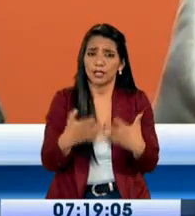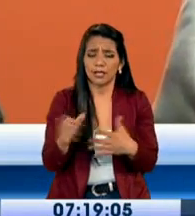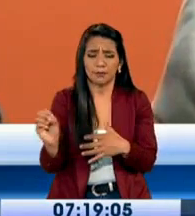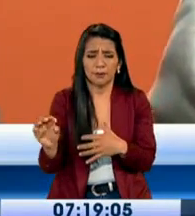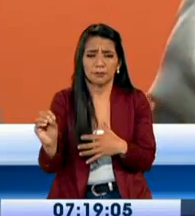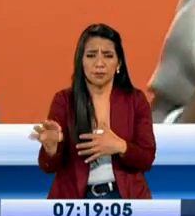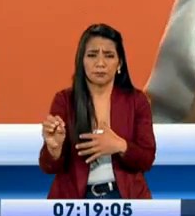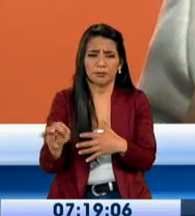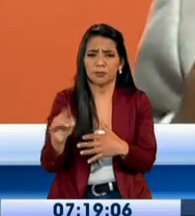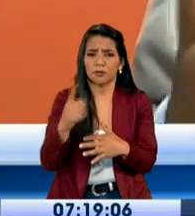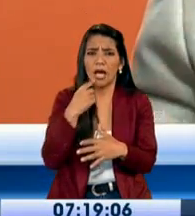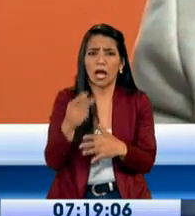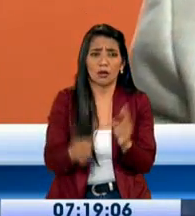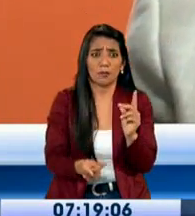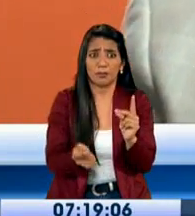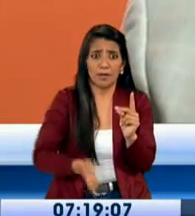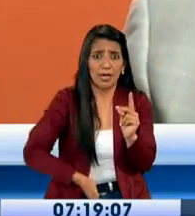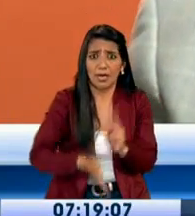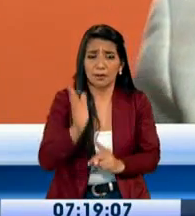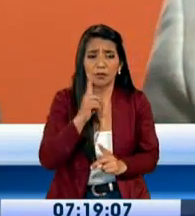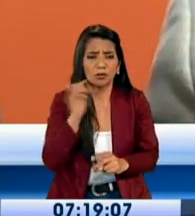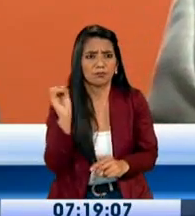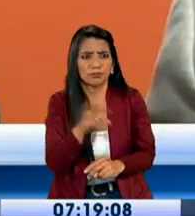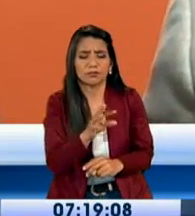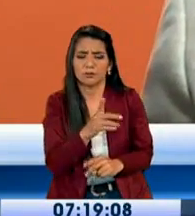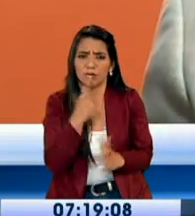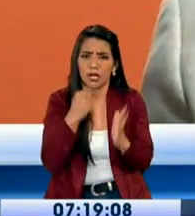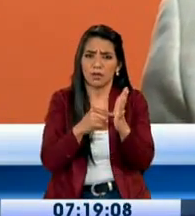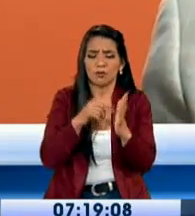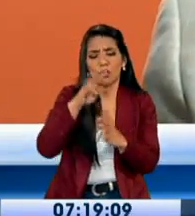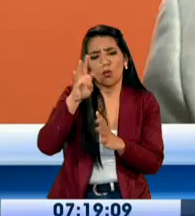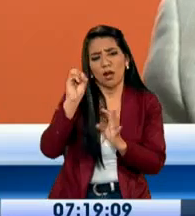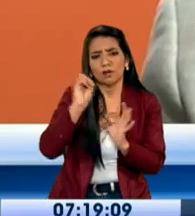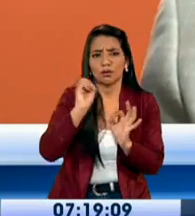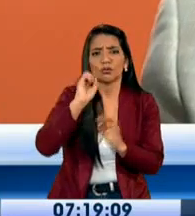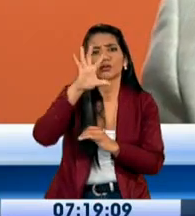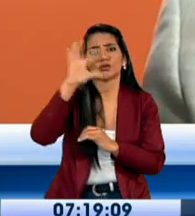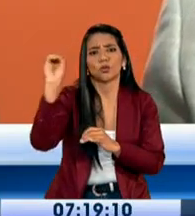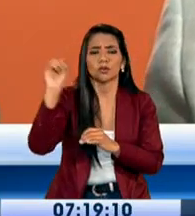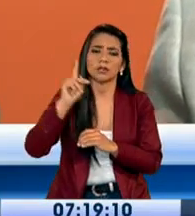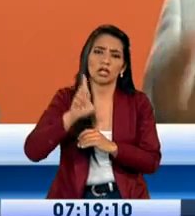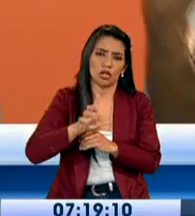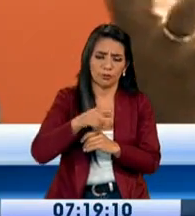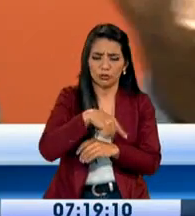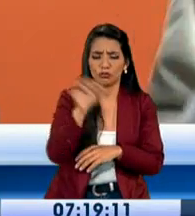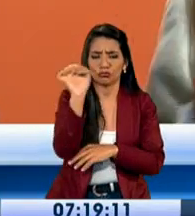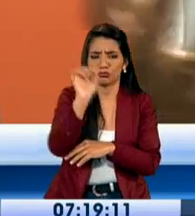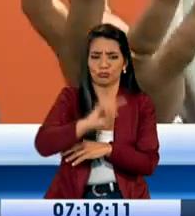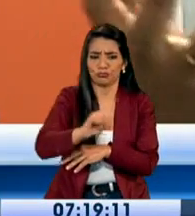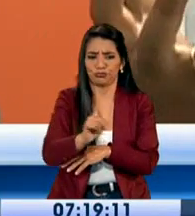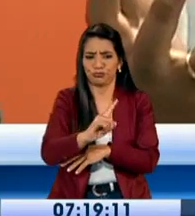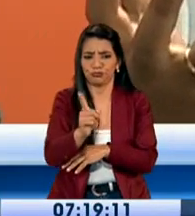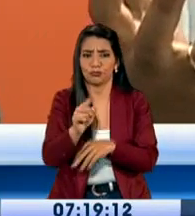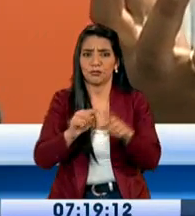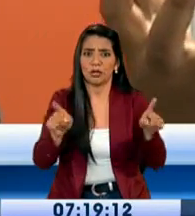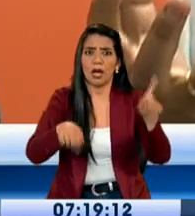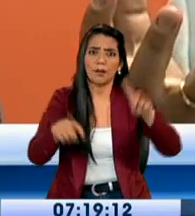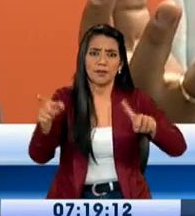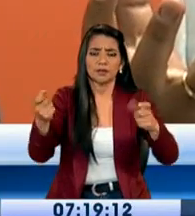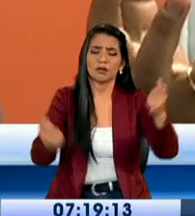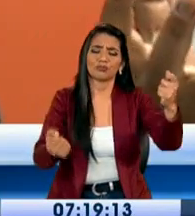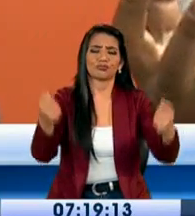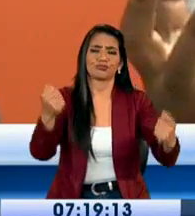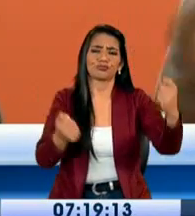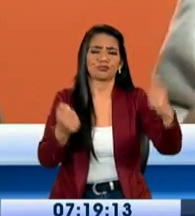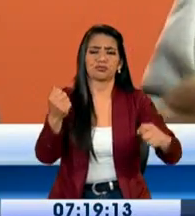porque a pesar de que en el día las velocidades son entre 40 y 50 kilómetros, a veces se nos escapa mucho el control humano